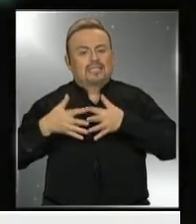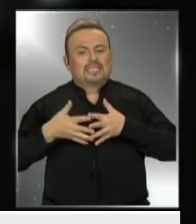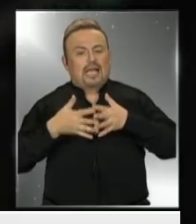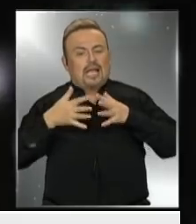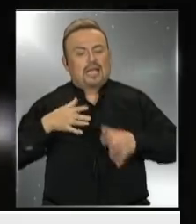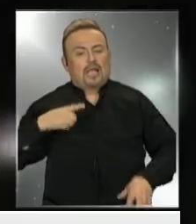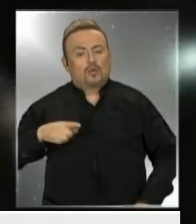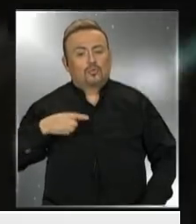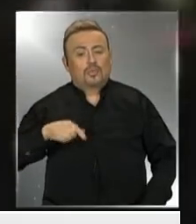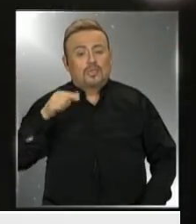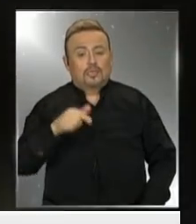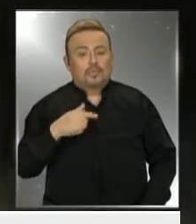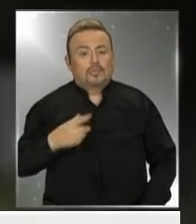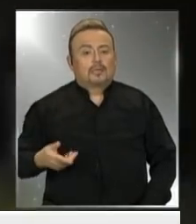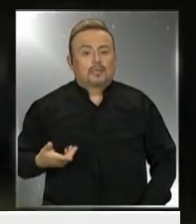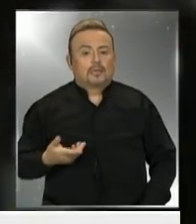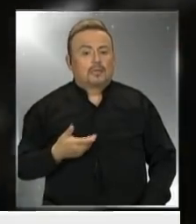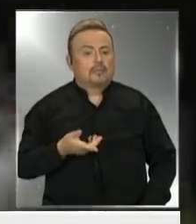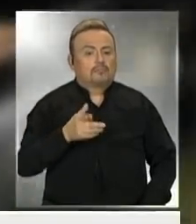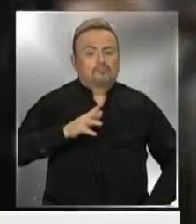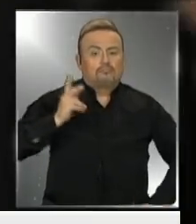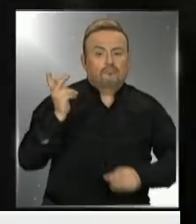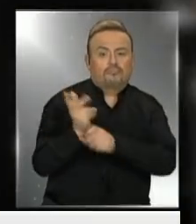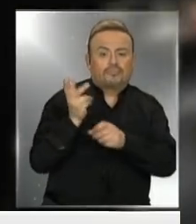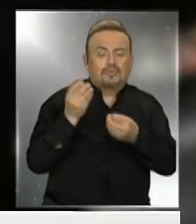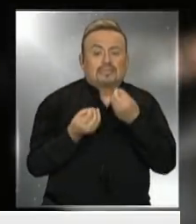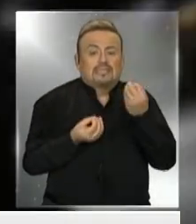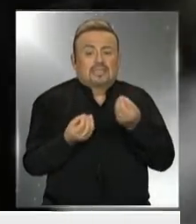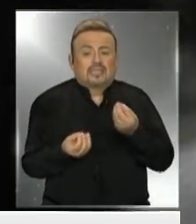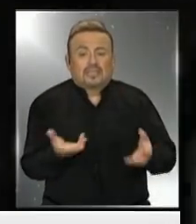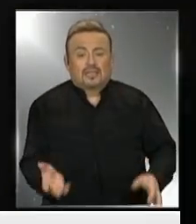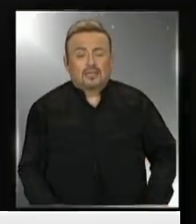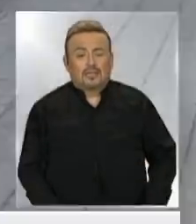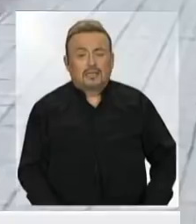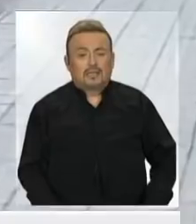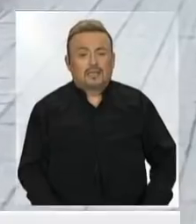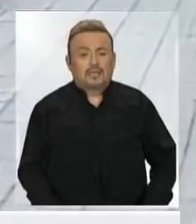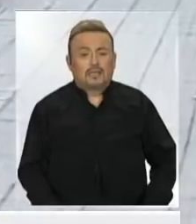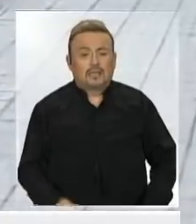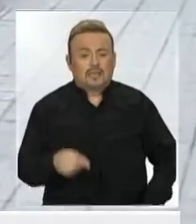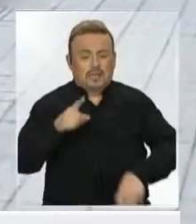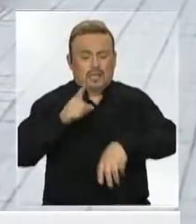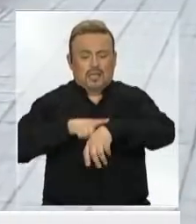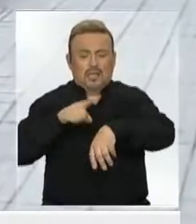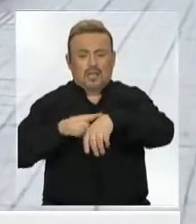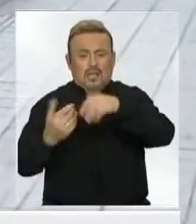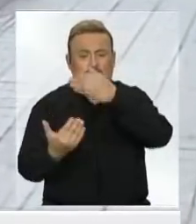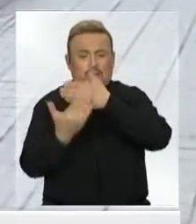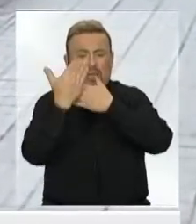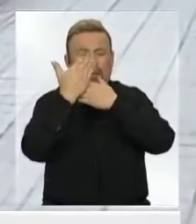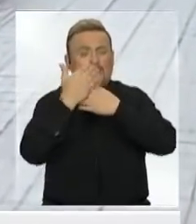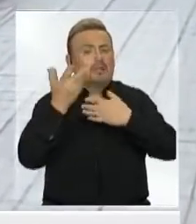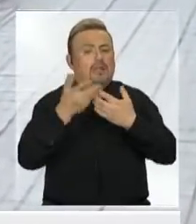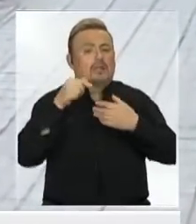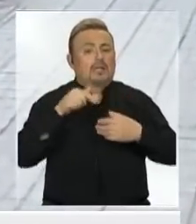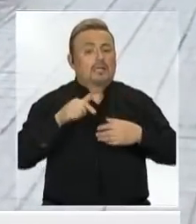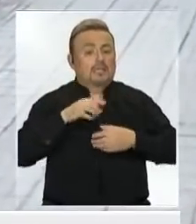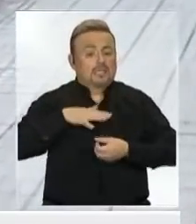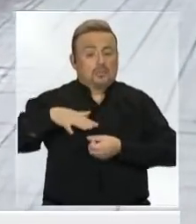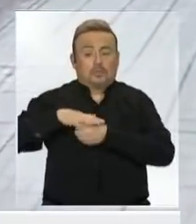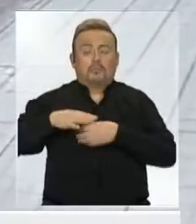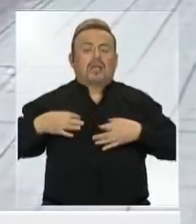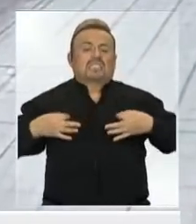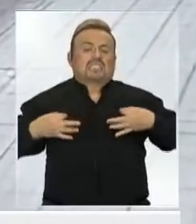personas que poco podían hacer frente al ataque. Uno sabe que a primera hora de la mañana la situación es más segura que